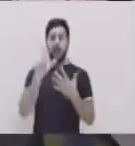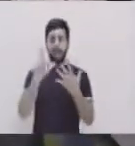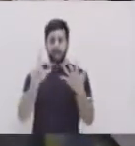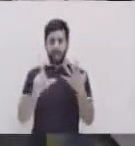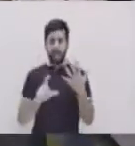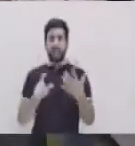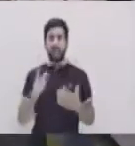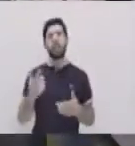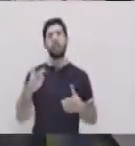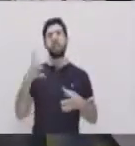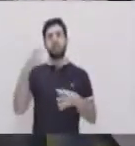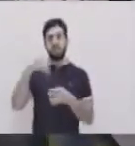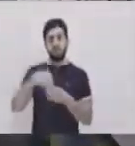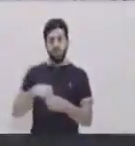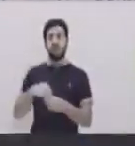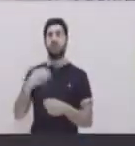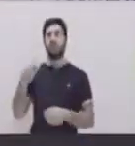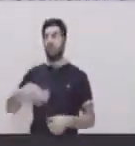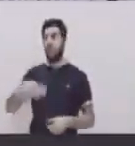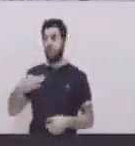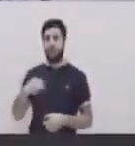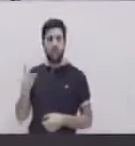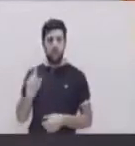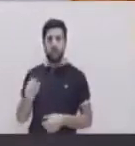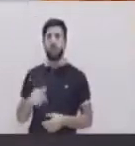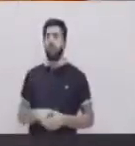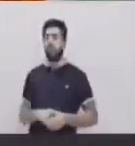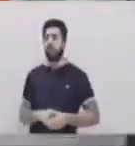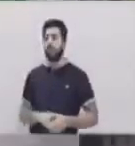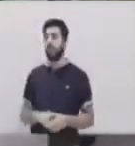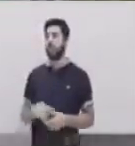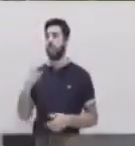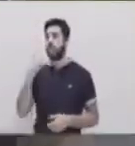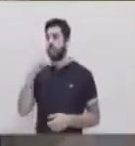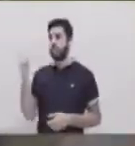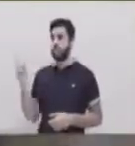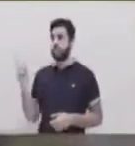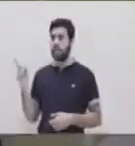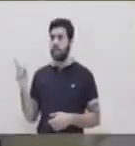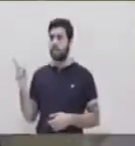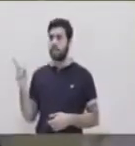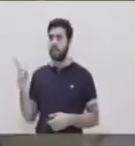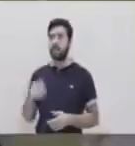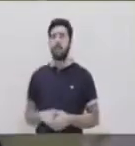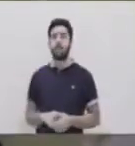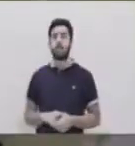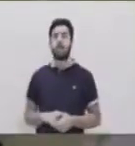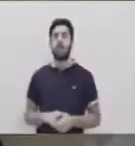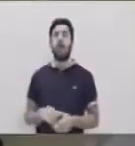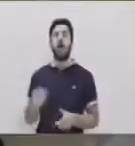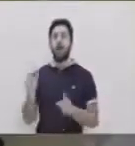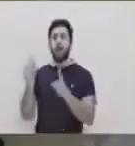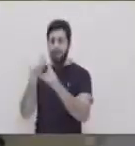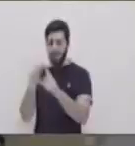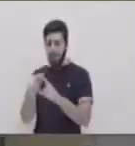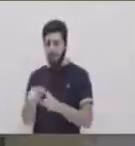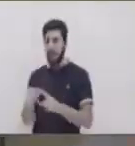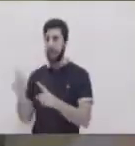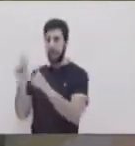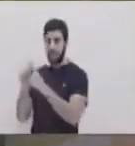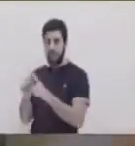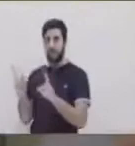que también se le llama coloquial, pueden ser las siguientes. Hay una familiaridad, como existe un grado de cercanía entre